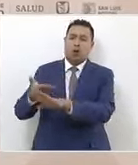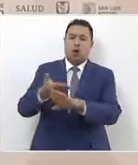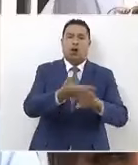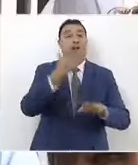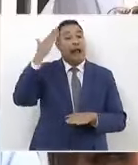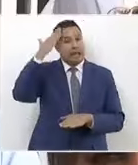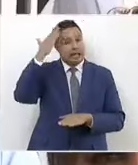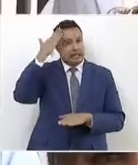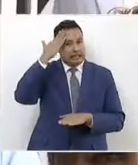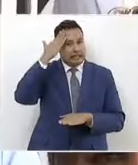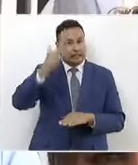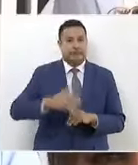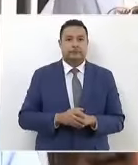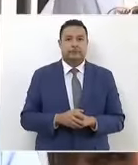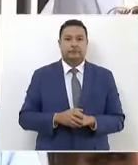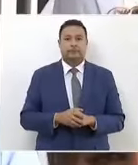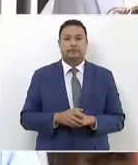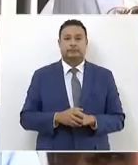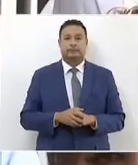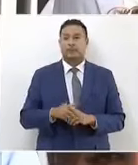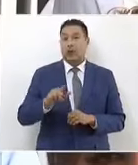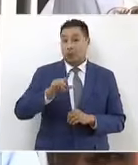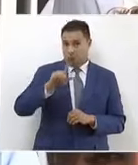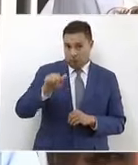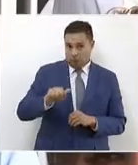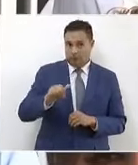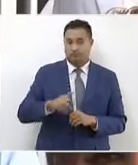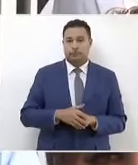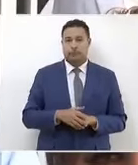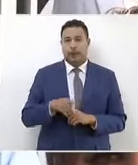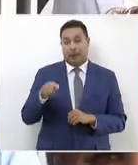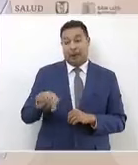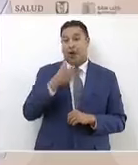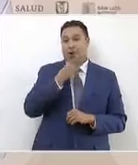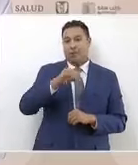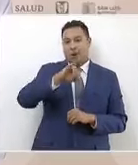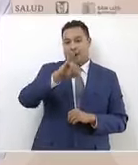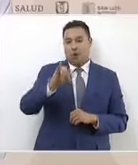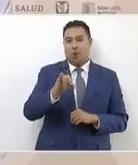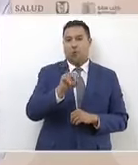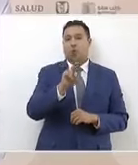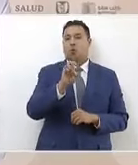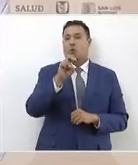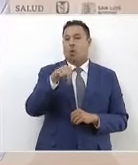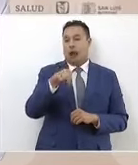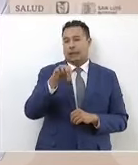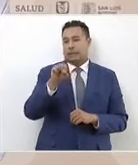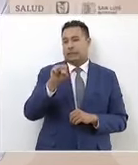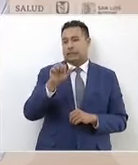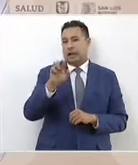dirigentes. Y a Juan Sarabia lo